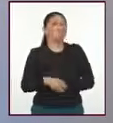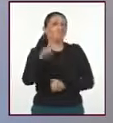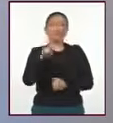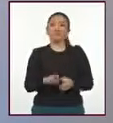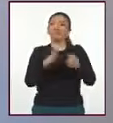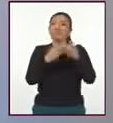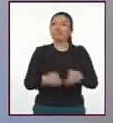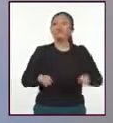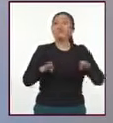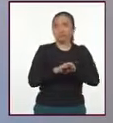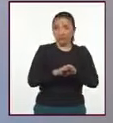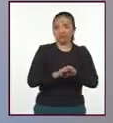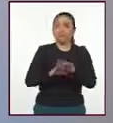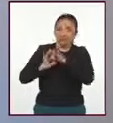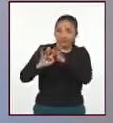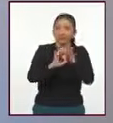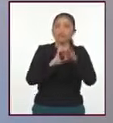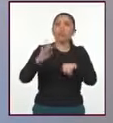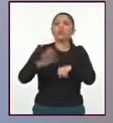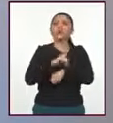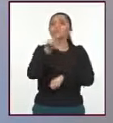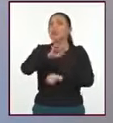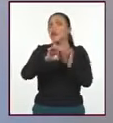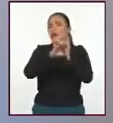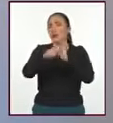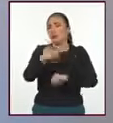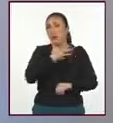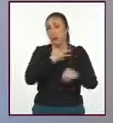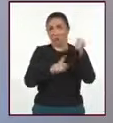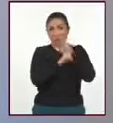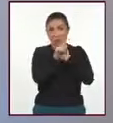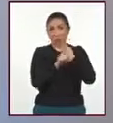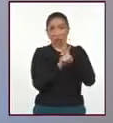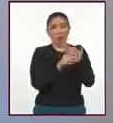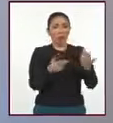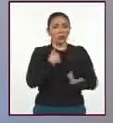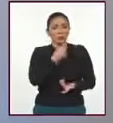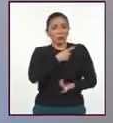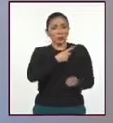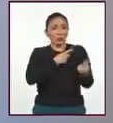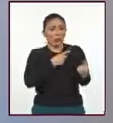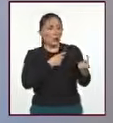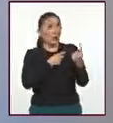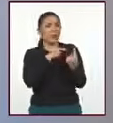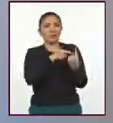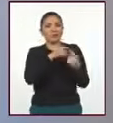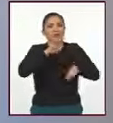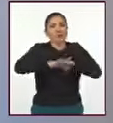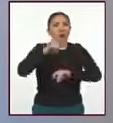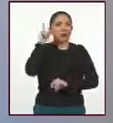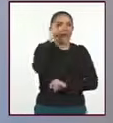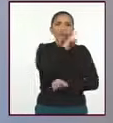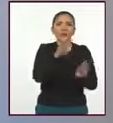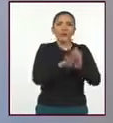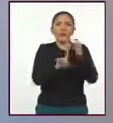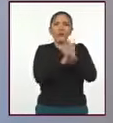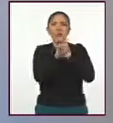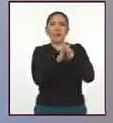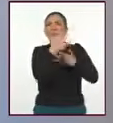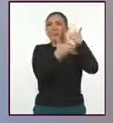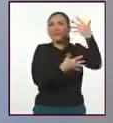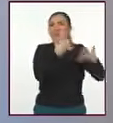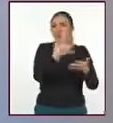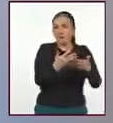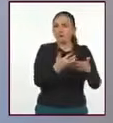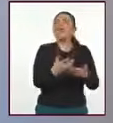fundamentales. Si uno tiene que resolver un problema solo, pues realmente se vuelve todo mucho más complicado. Y hay veces que uno no toma